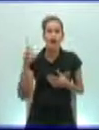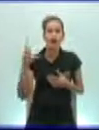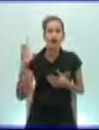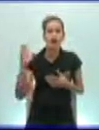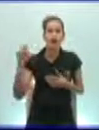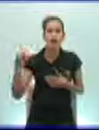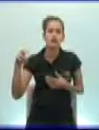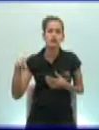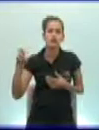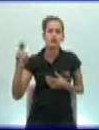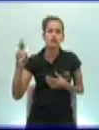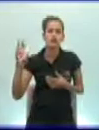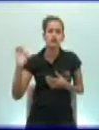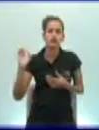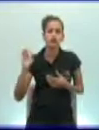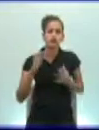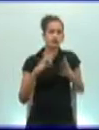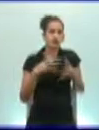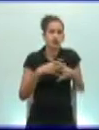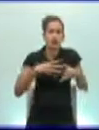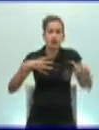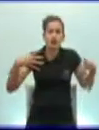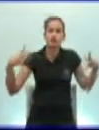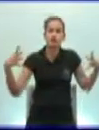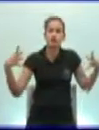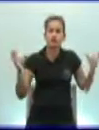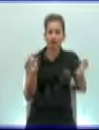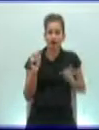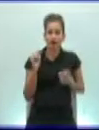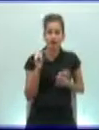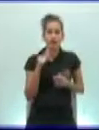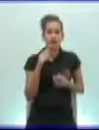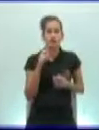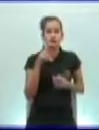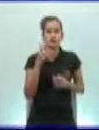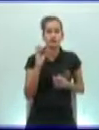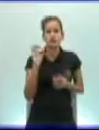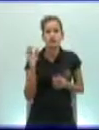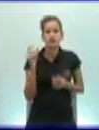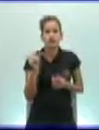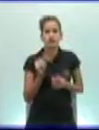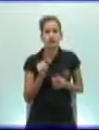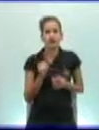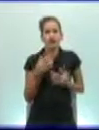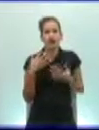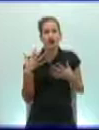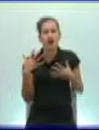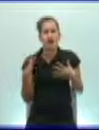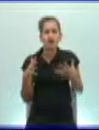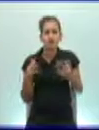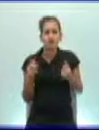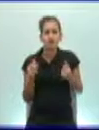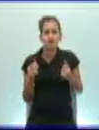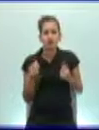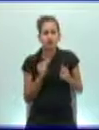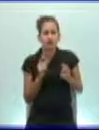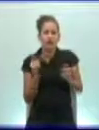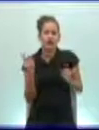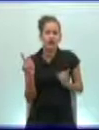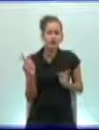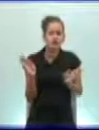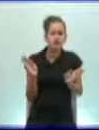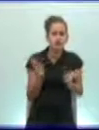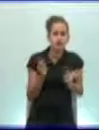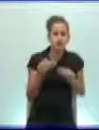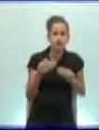hasta 200 personas. Otras veces el palenque era chico, pero siempre parecía una familia bien llevada. En